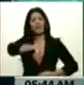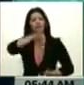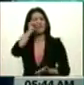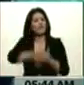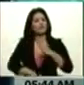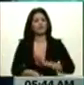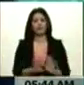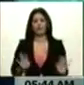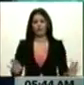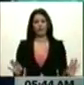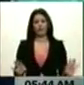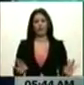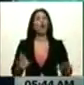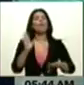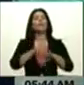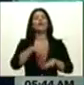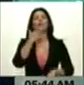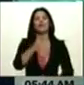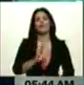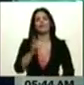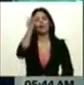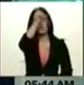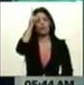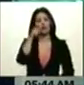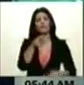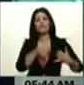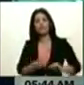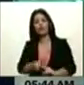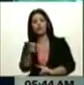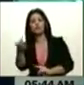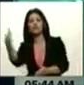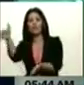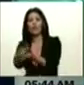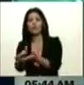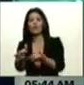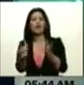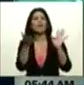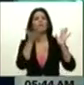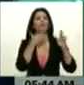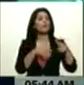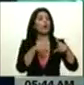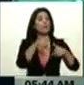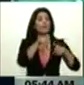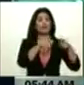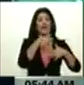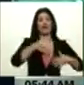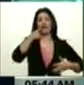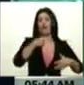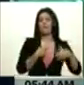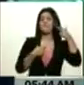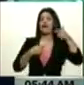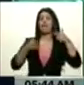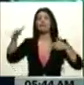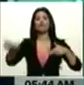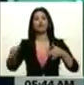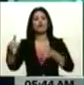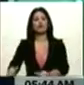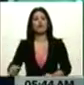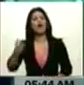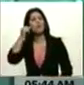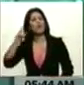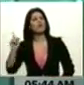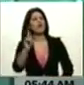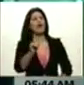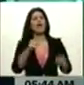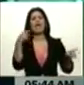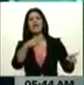si uno de los muertos fueran los hijos de Leopoldo y fuera que le disparó un chavista, esa señora, bueno, entonces sale así, no, a esta